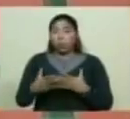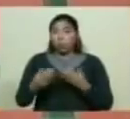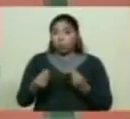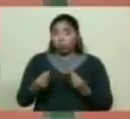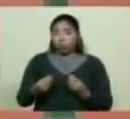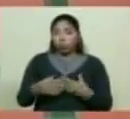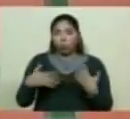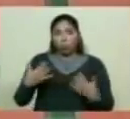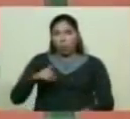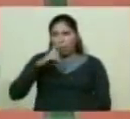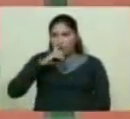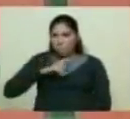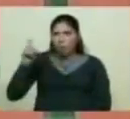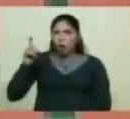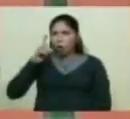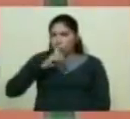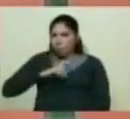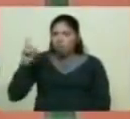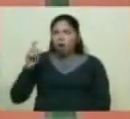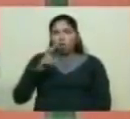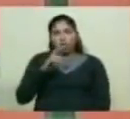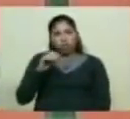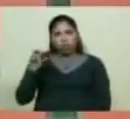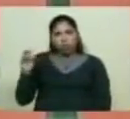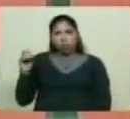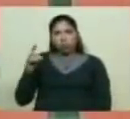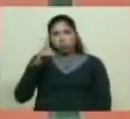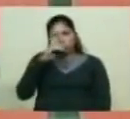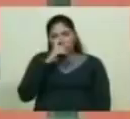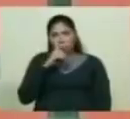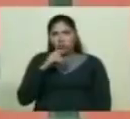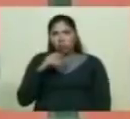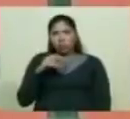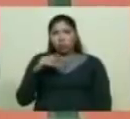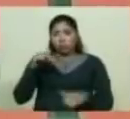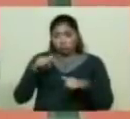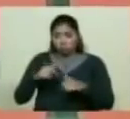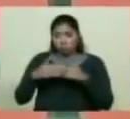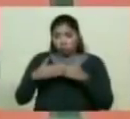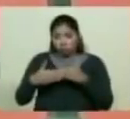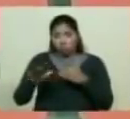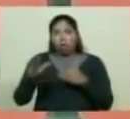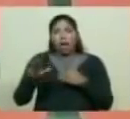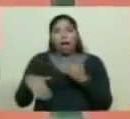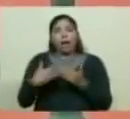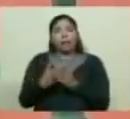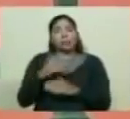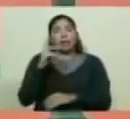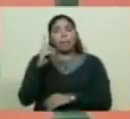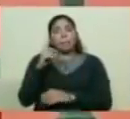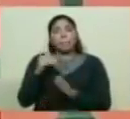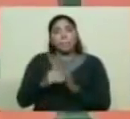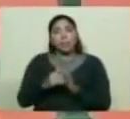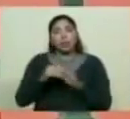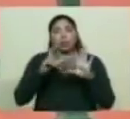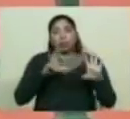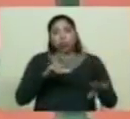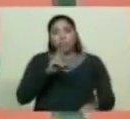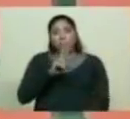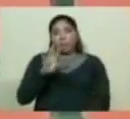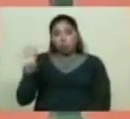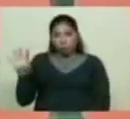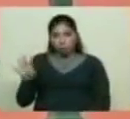bicentenario ha comenzado de aquí hasta el año 1824 cuando llegamos